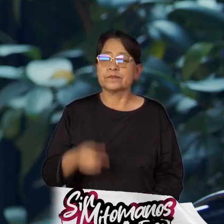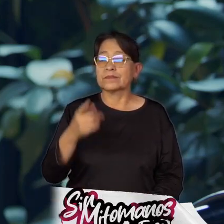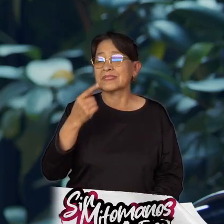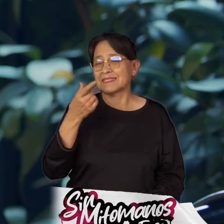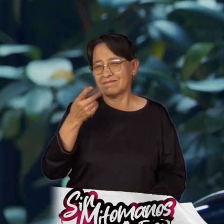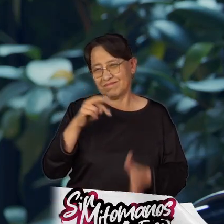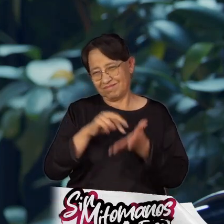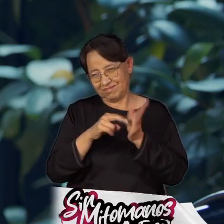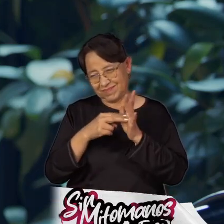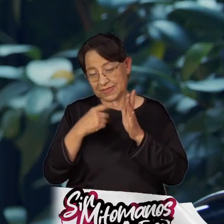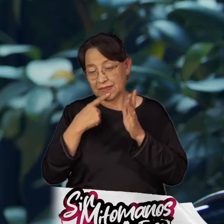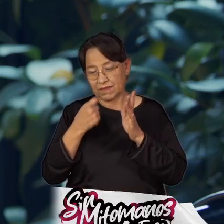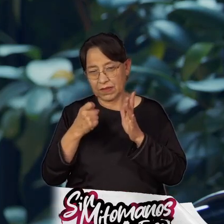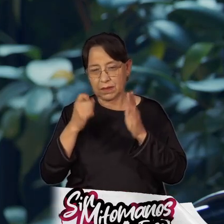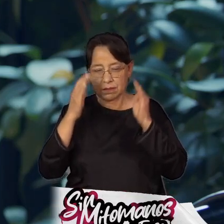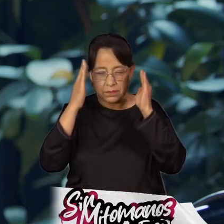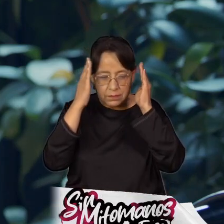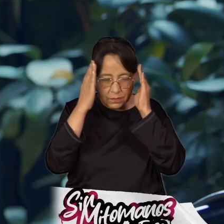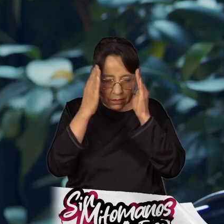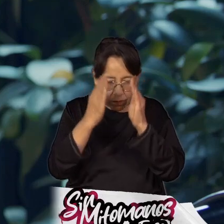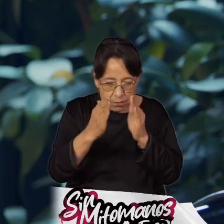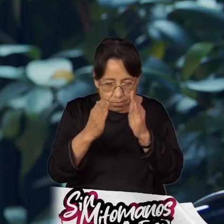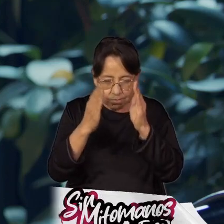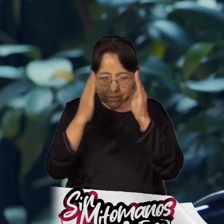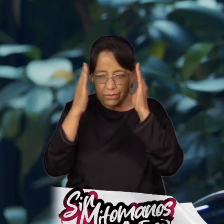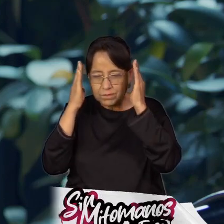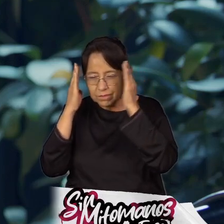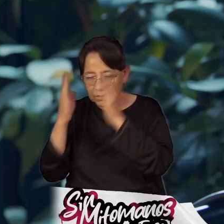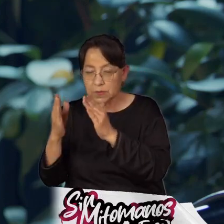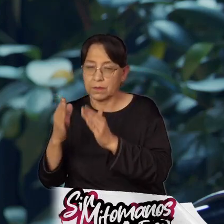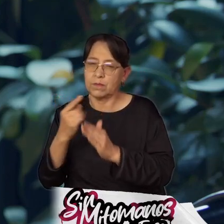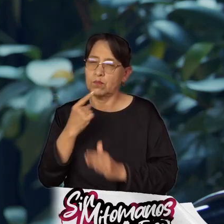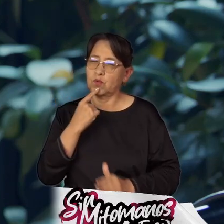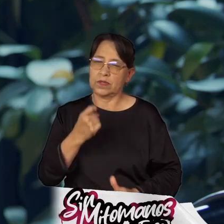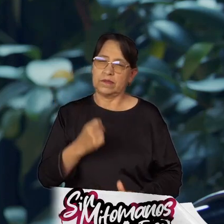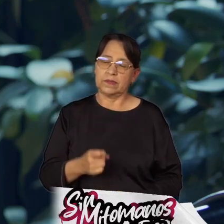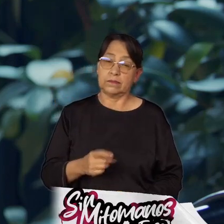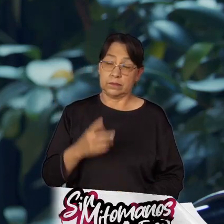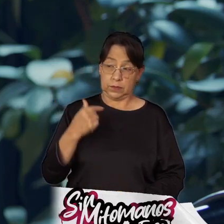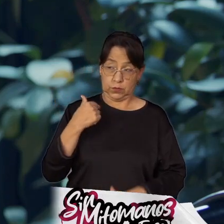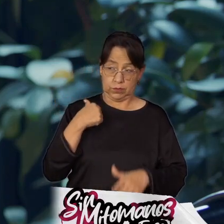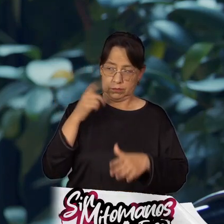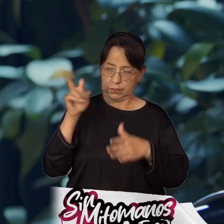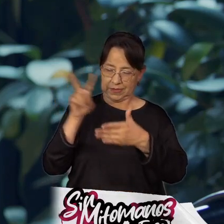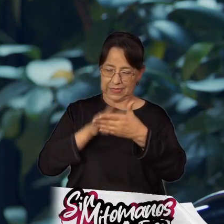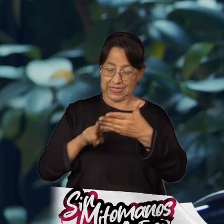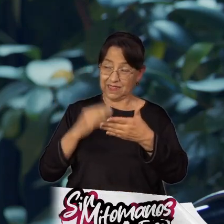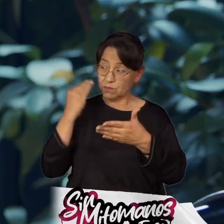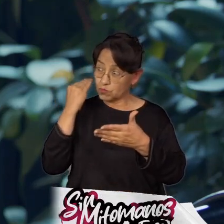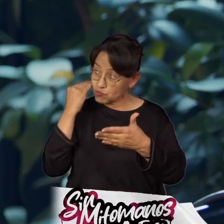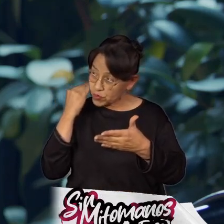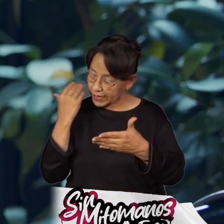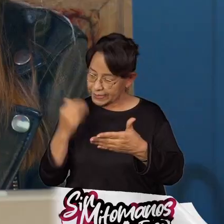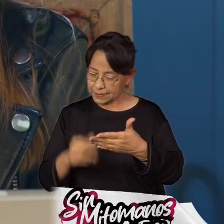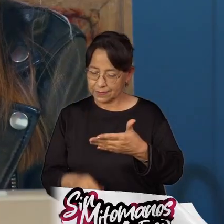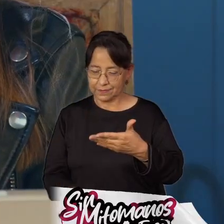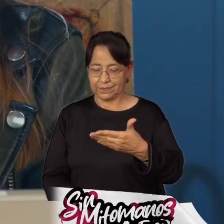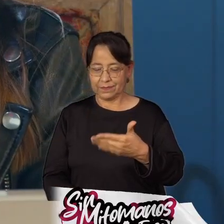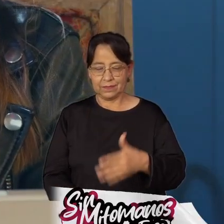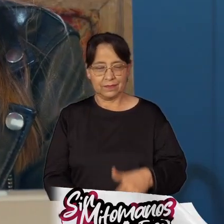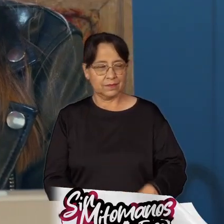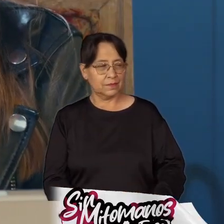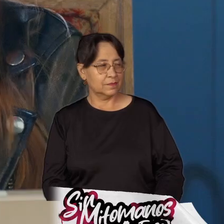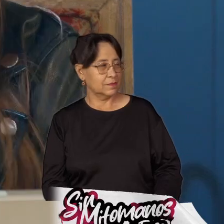Es la dificultad en la focalización, es lo que dicen los expertos. Vea que leyendo esto, mujer,